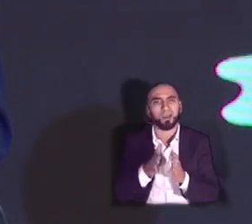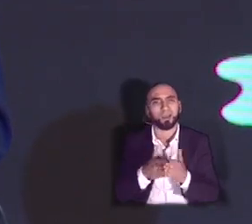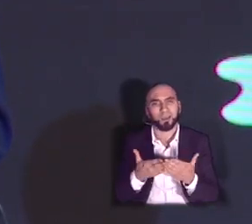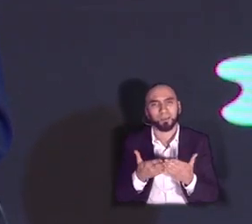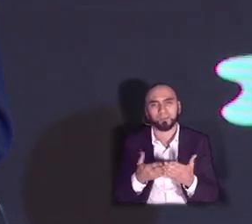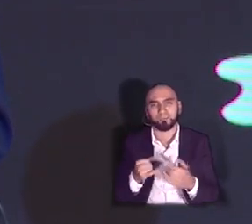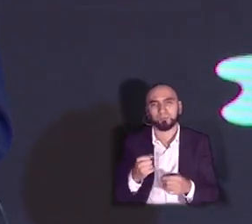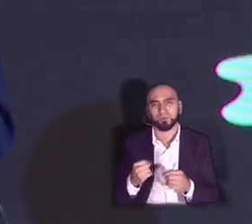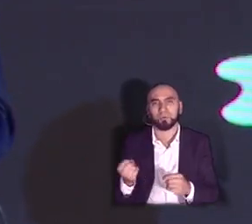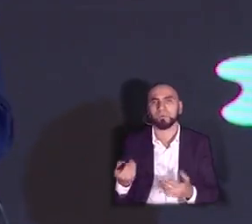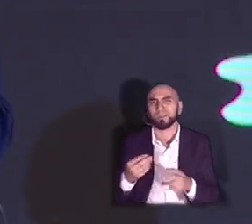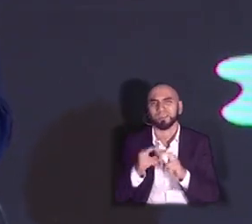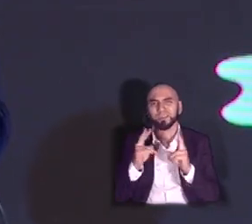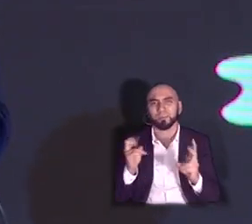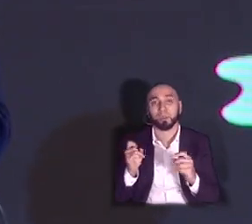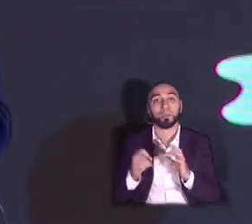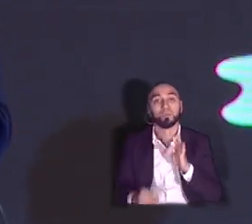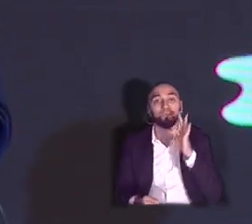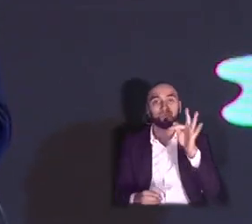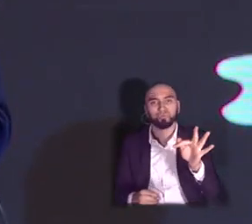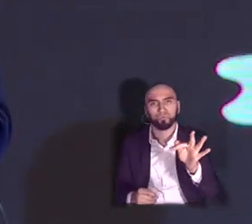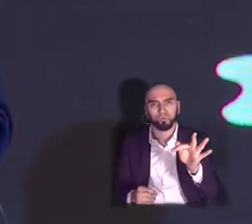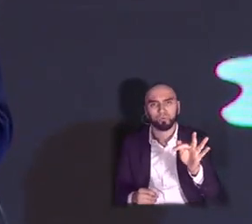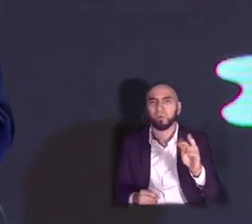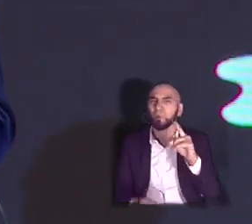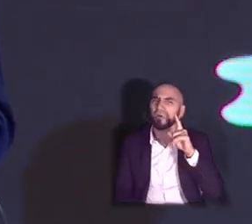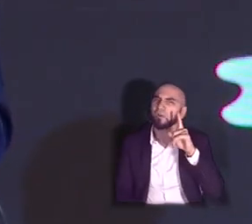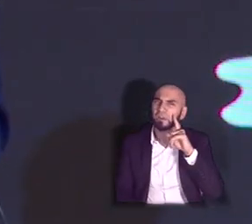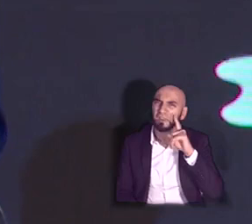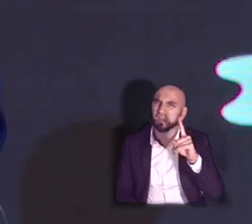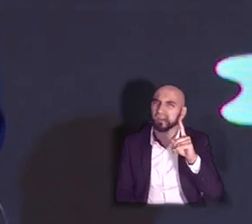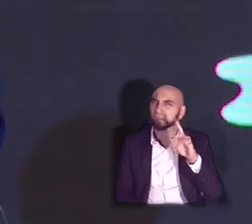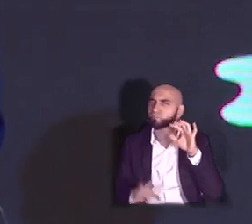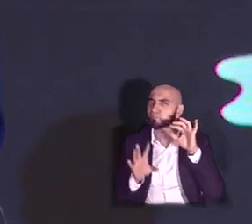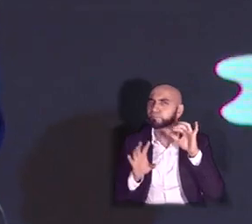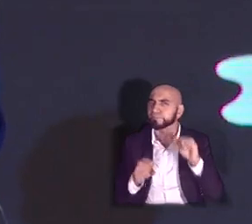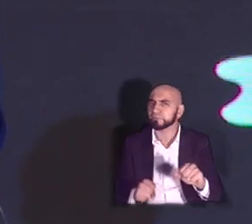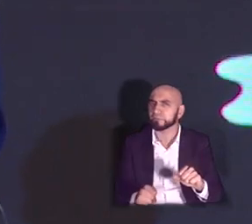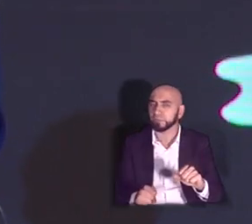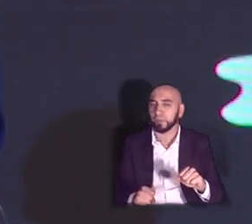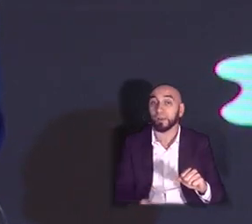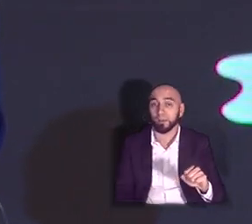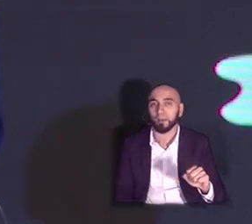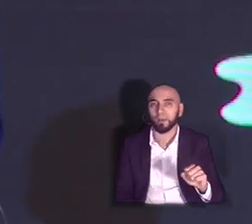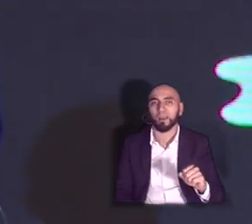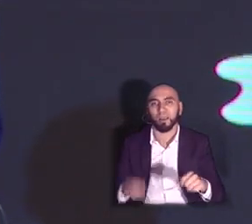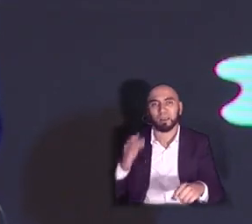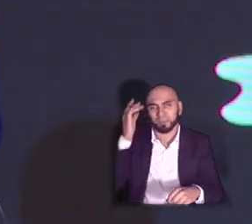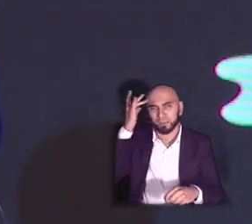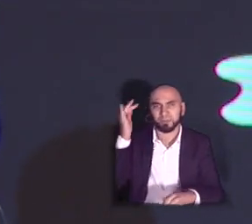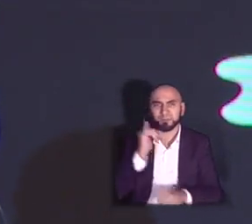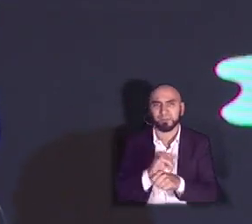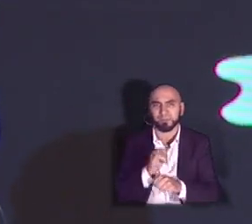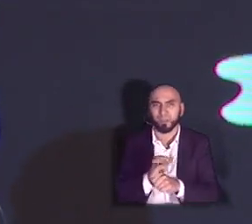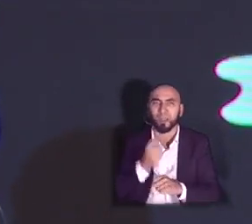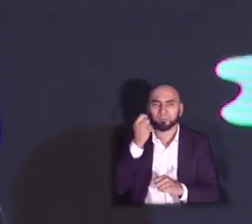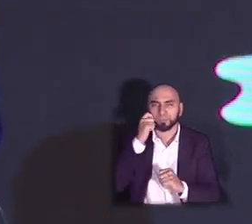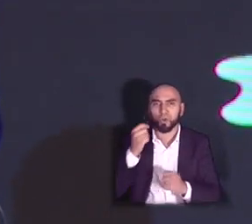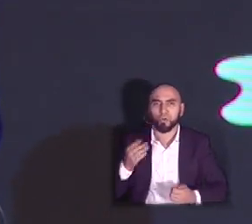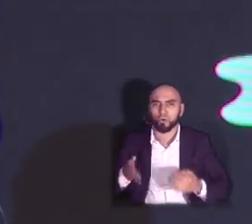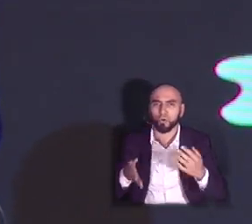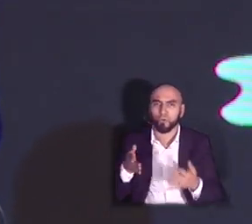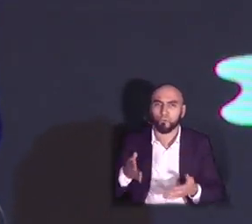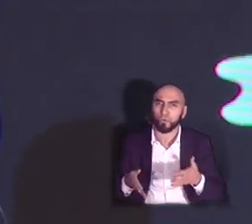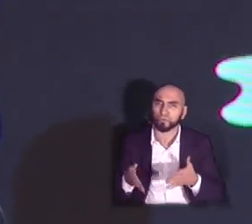futuro dominada por la inteligencia artificial, que ha sido uno de los temas principales de esta conferencia. Tegnér no ve ninguna razón por qué